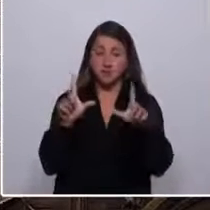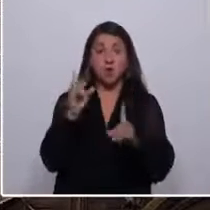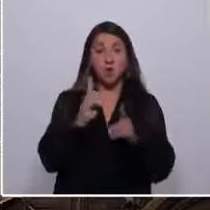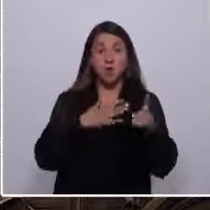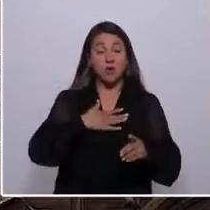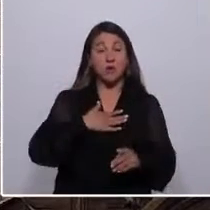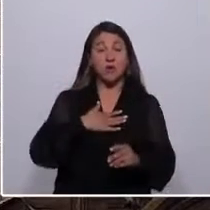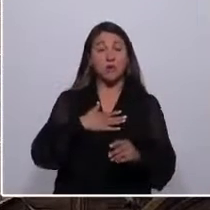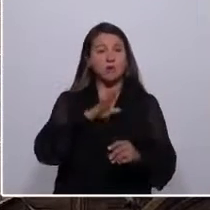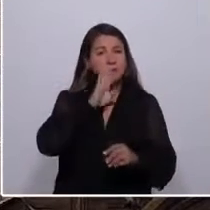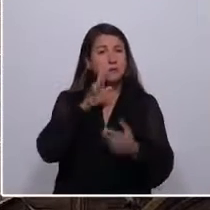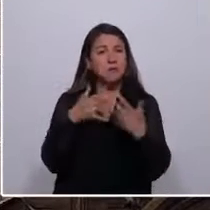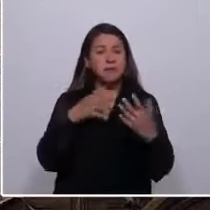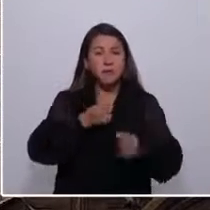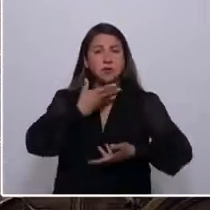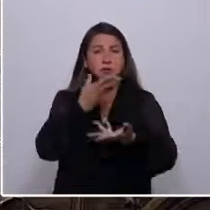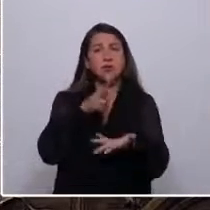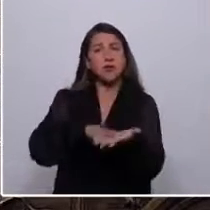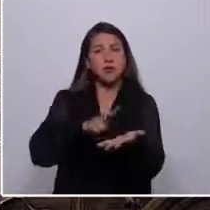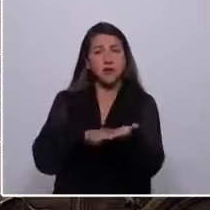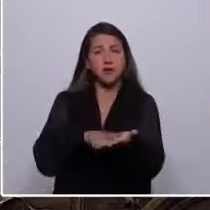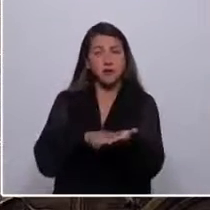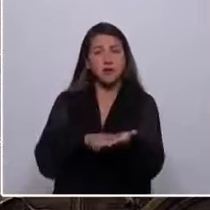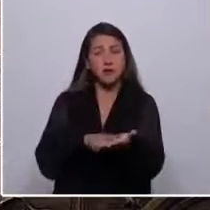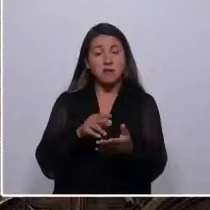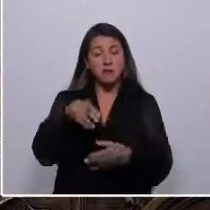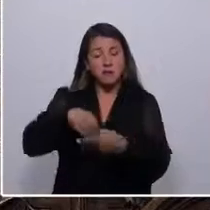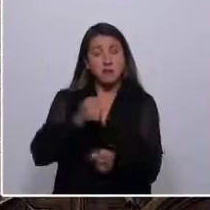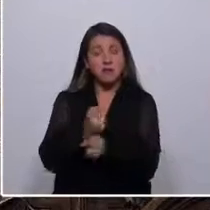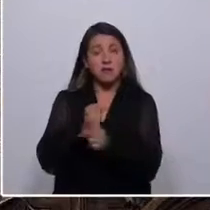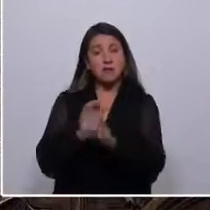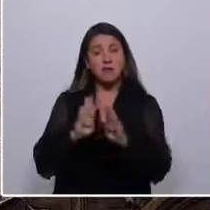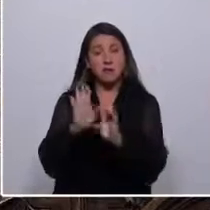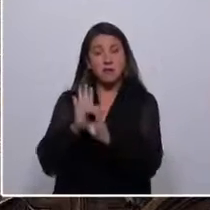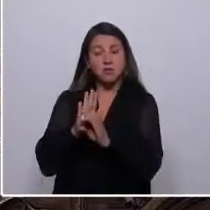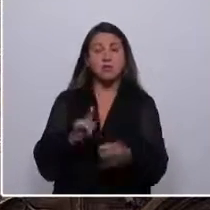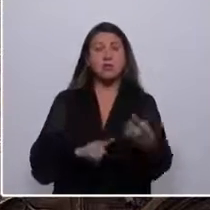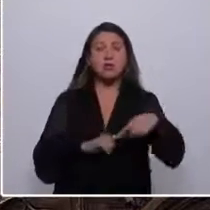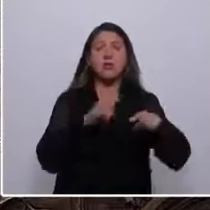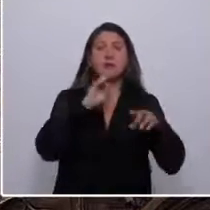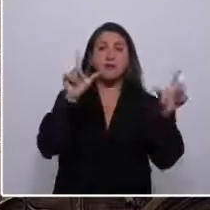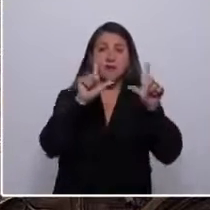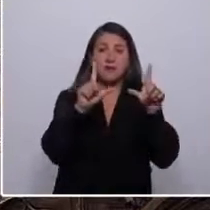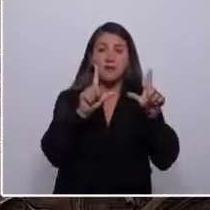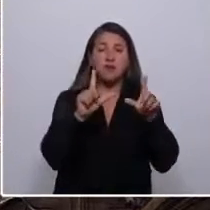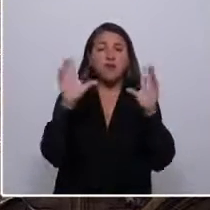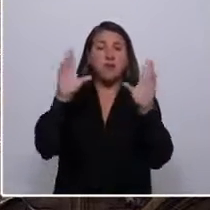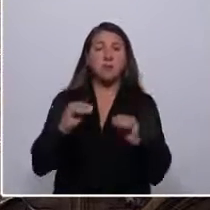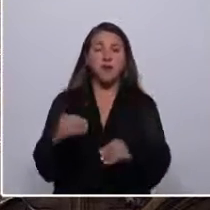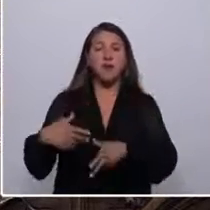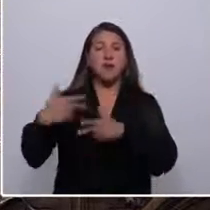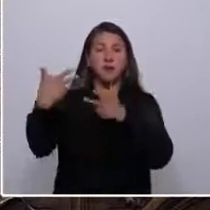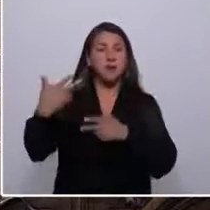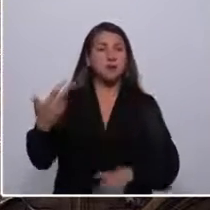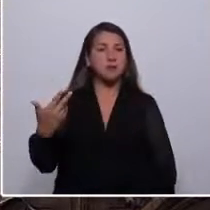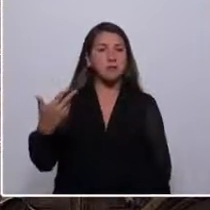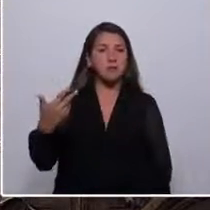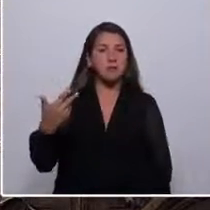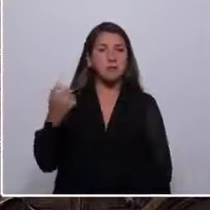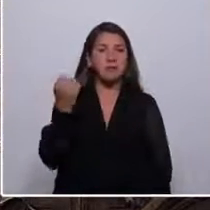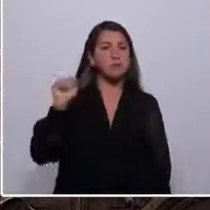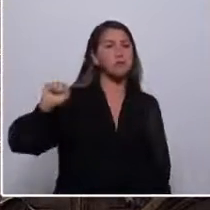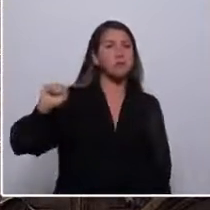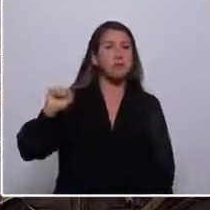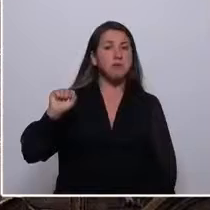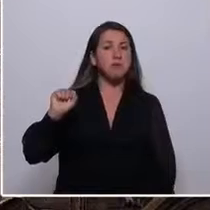ser transparentes y contarles la verdad de nuestro trabajo dentro de la Convención, los medios de comunicación nos apagan las cámaras y nos dan vuelta a la espalda. Pero